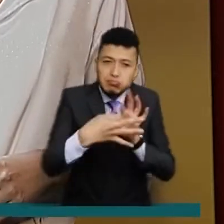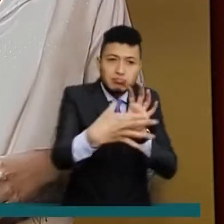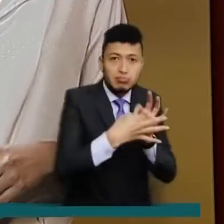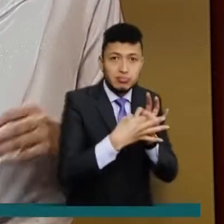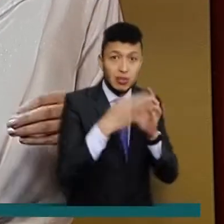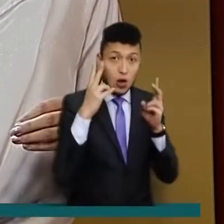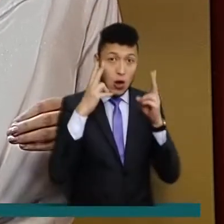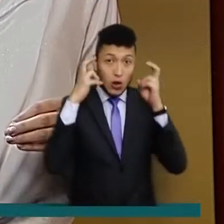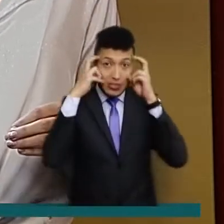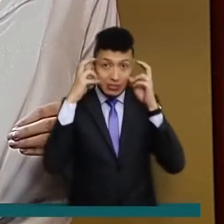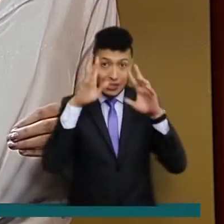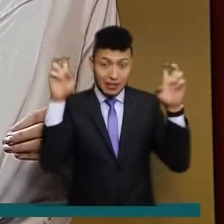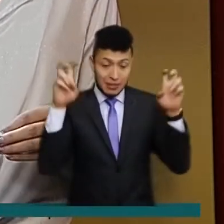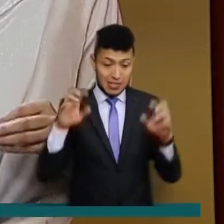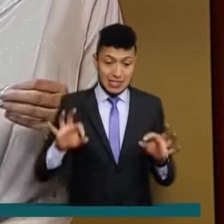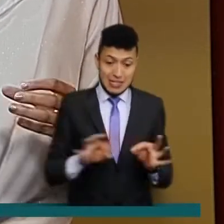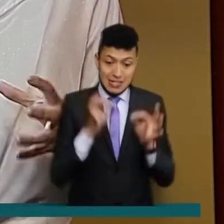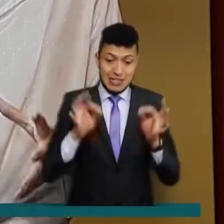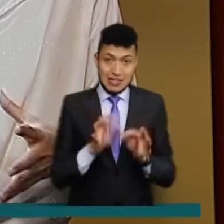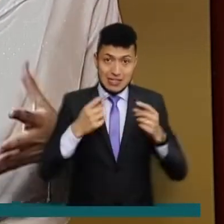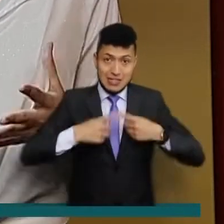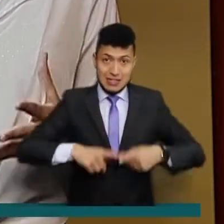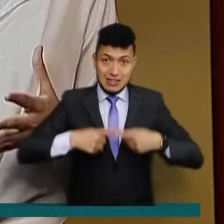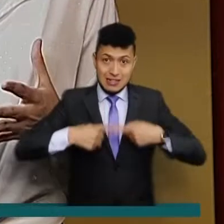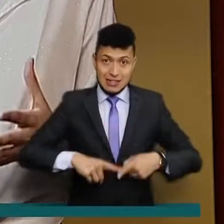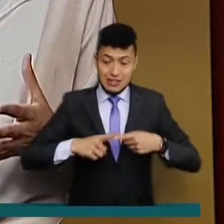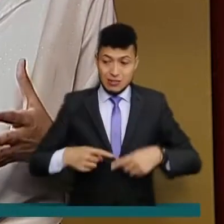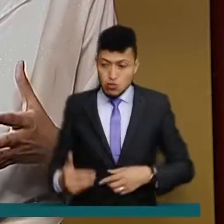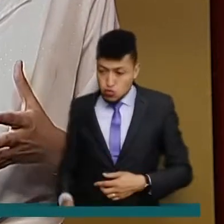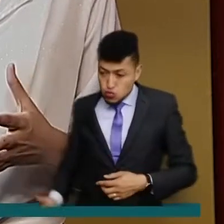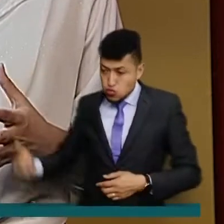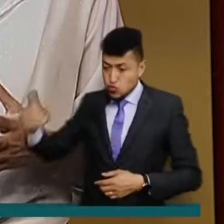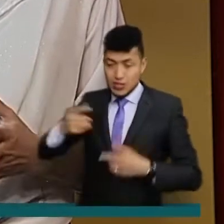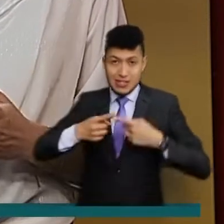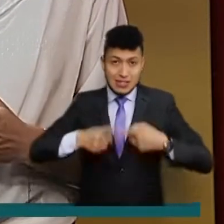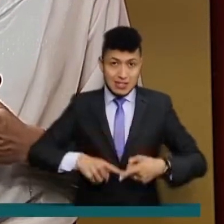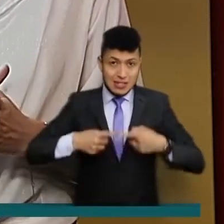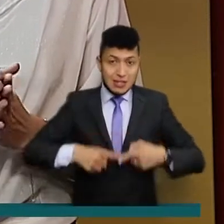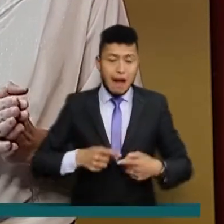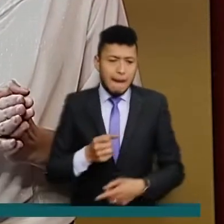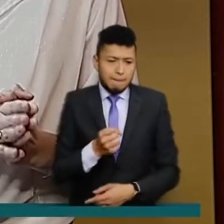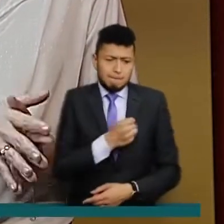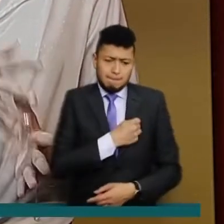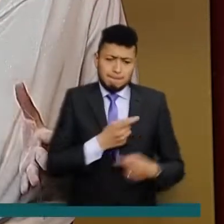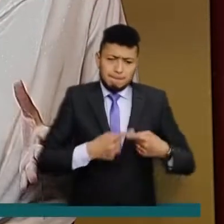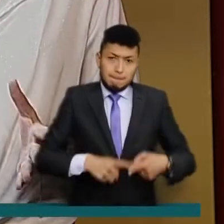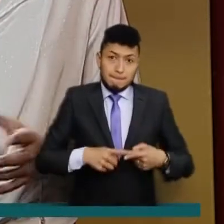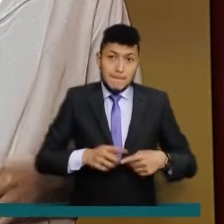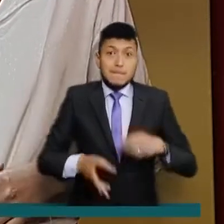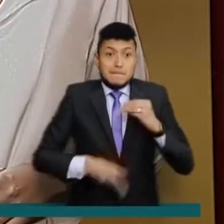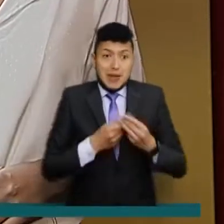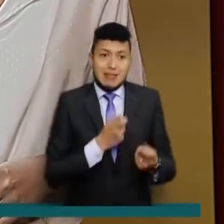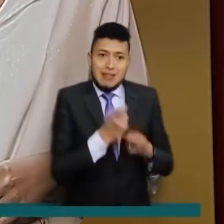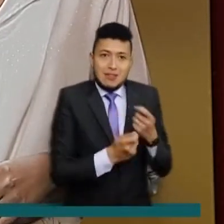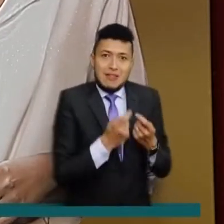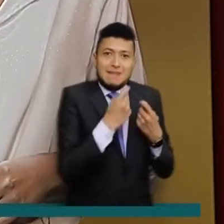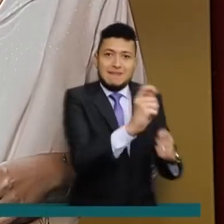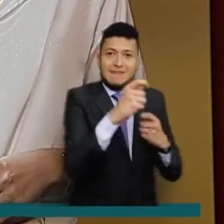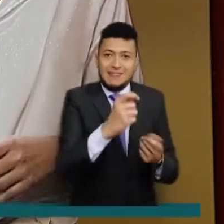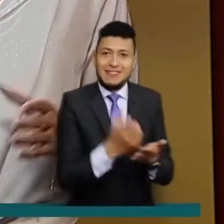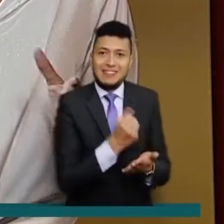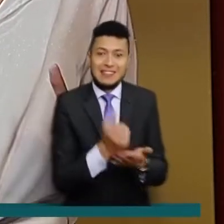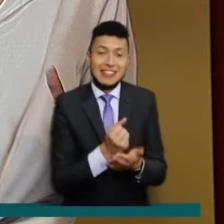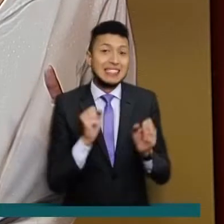sus conocimientos en tejido con agujas, pues que han adquirido a través de la niñez, se ha convertido en uno de sus hobbies, pero también en un